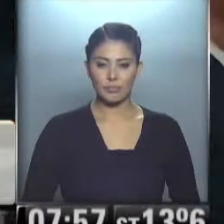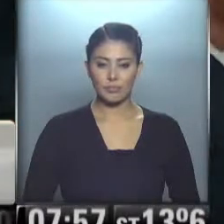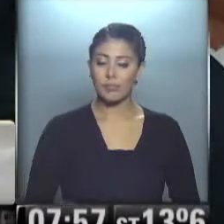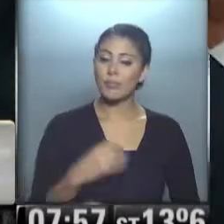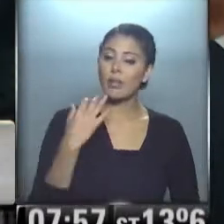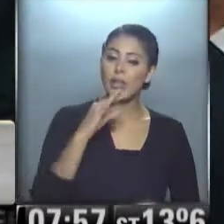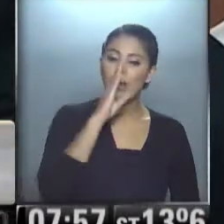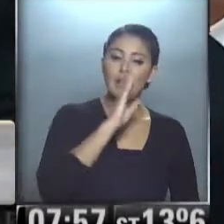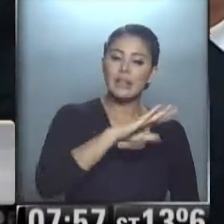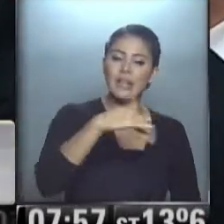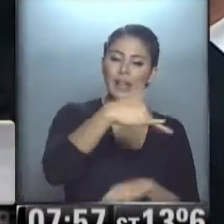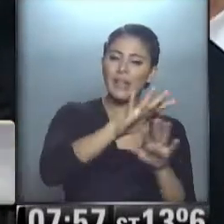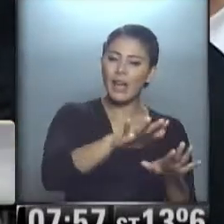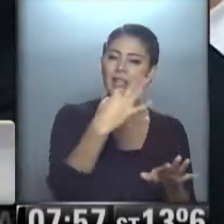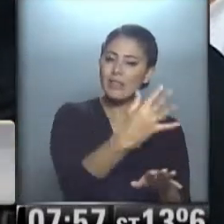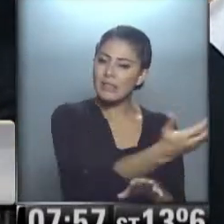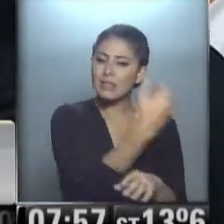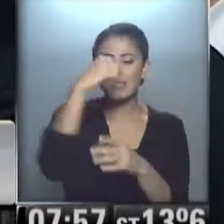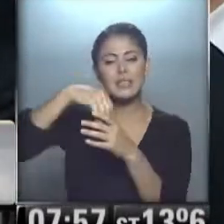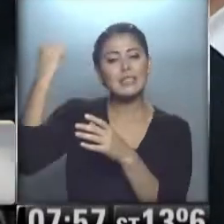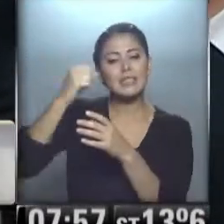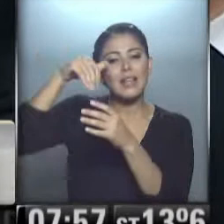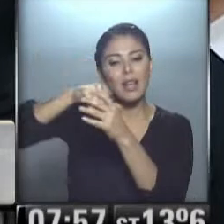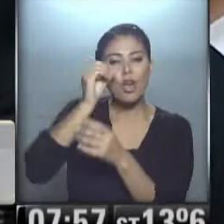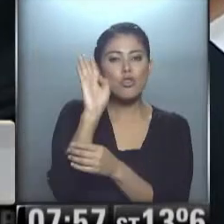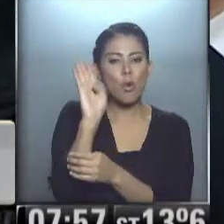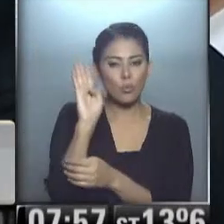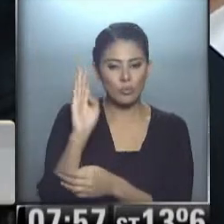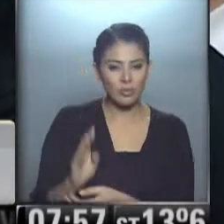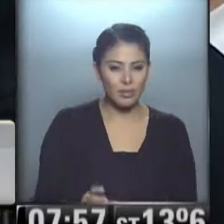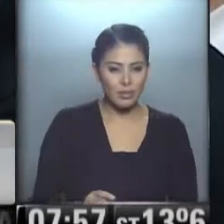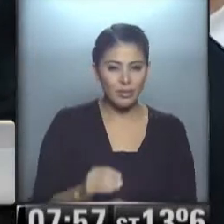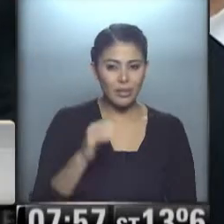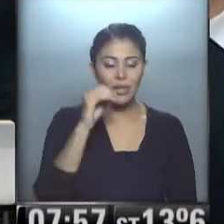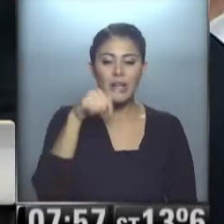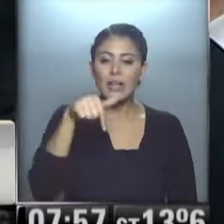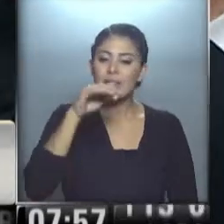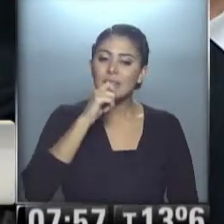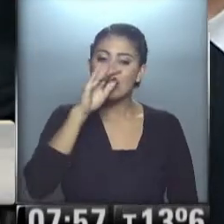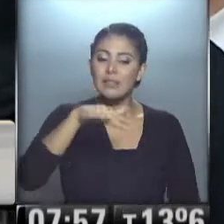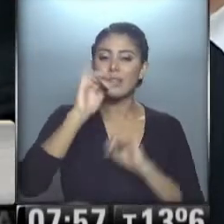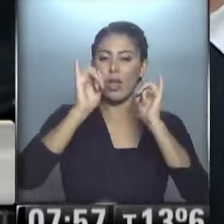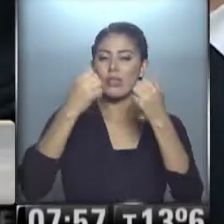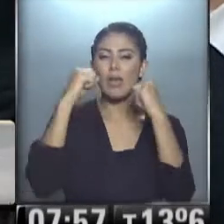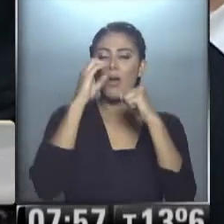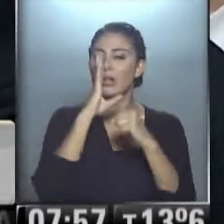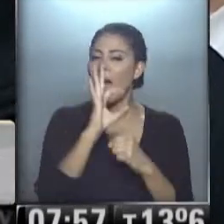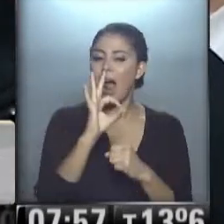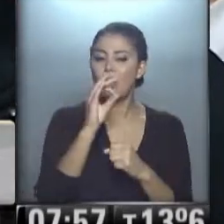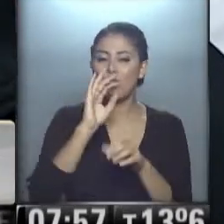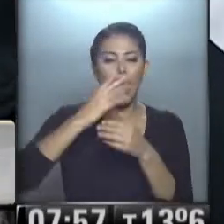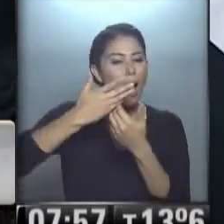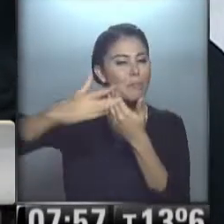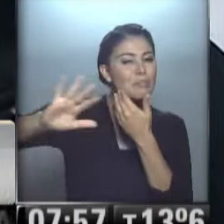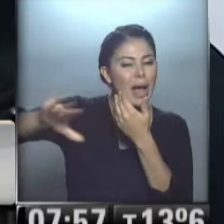Porque hay que sacar a los chicos de la calle y tratar de tenerlos en el club, porque el chico que practica un deporte o algo queda alejado